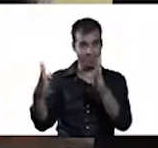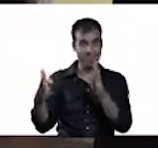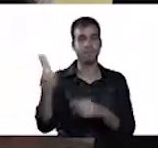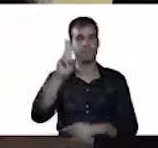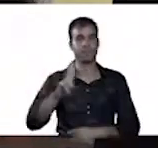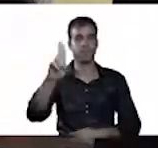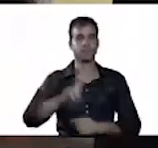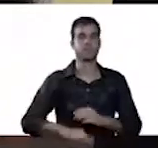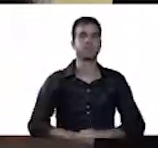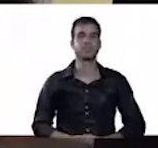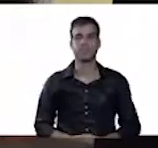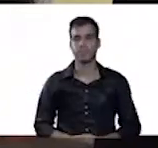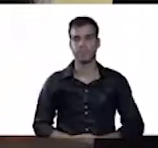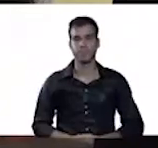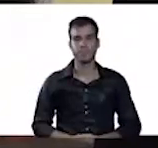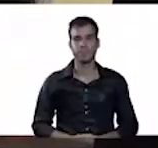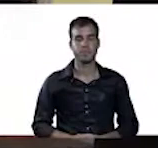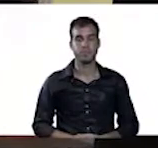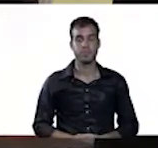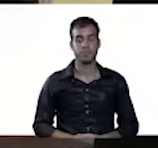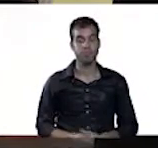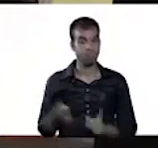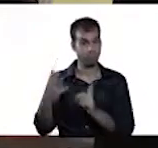para cuarto semestre de facultad.